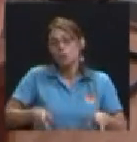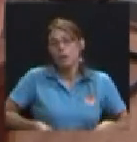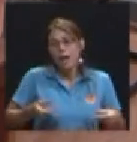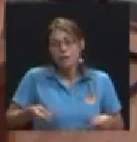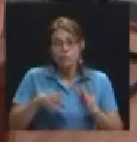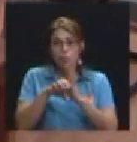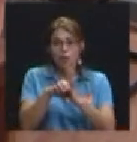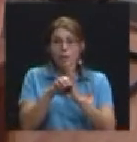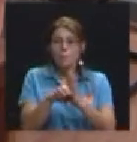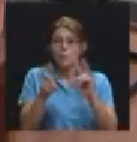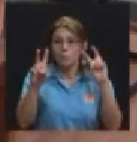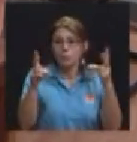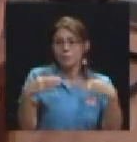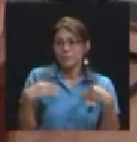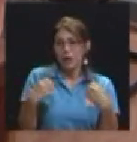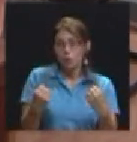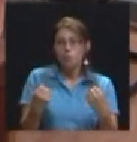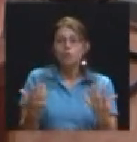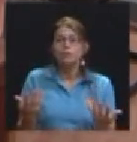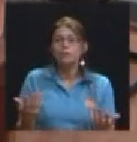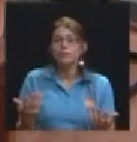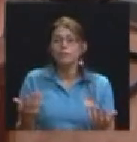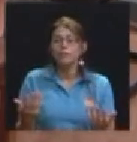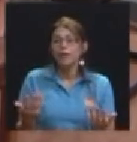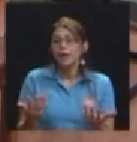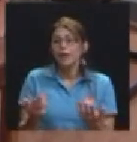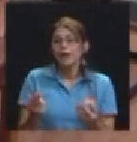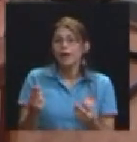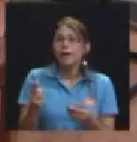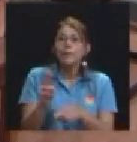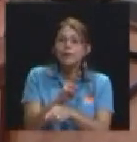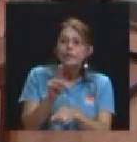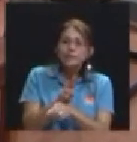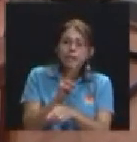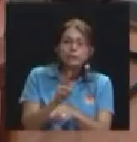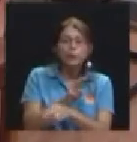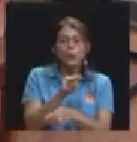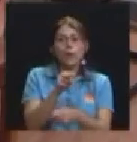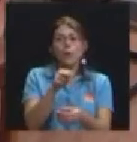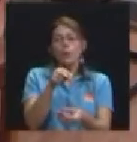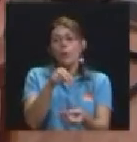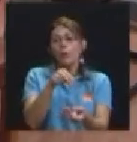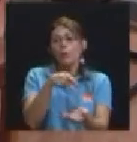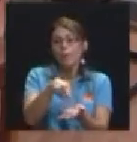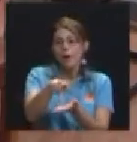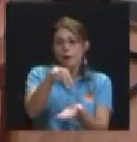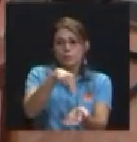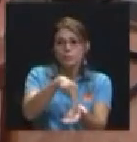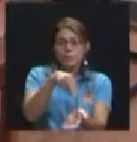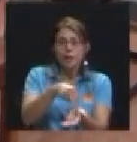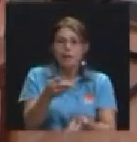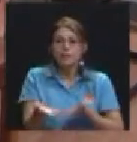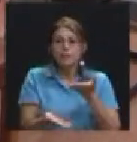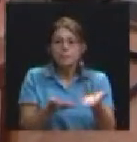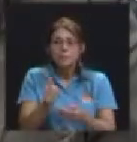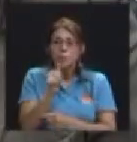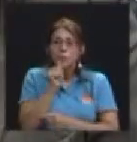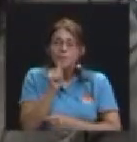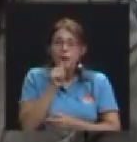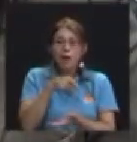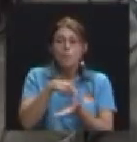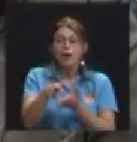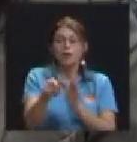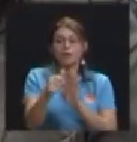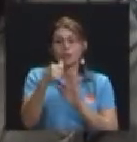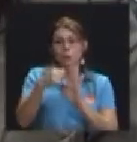en el caso de utilización de hospitalización en servicio privado, y de cirugías y de otros